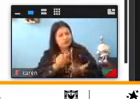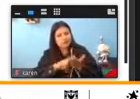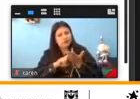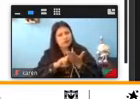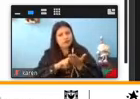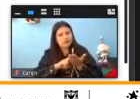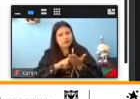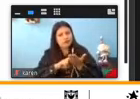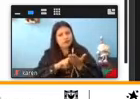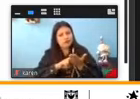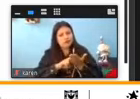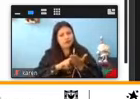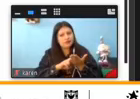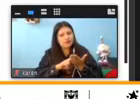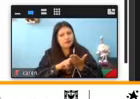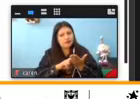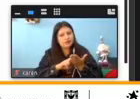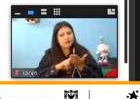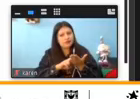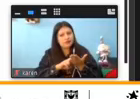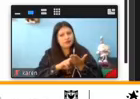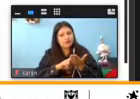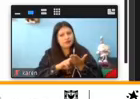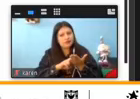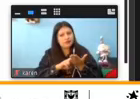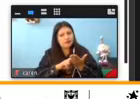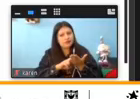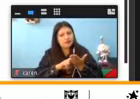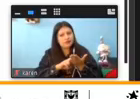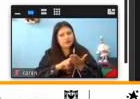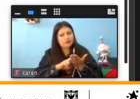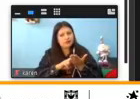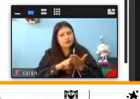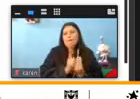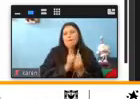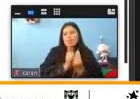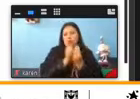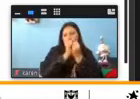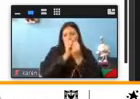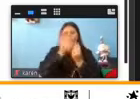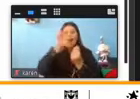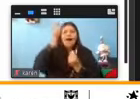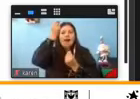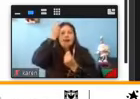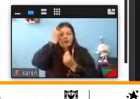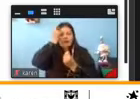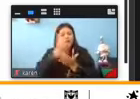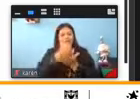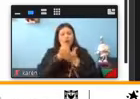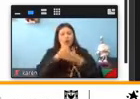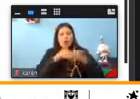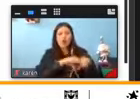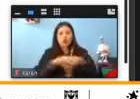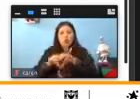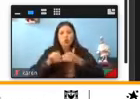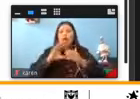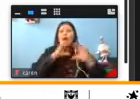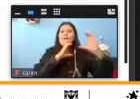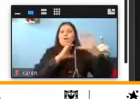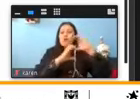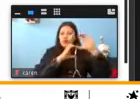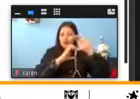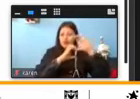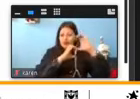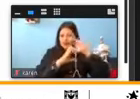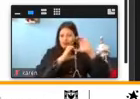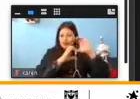través del posicionamiento político de la memoria como una acción comunicativa. Entonces la memoria ambiental empieza a posicionarse